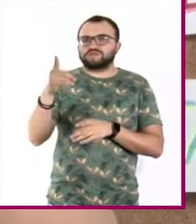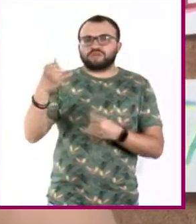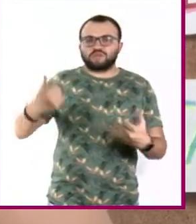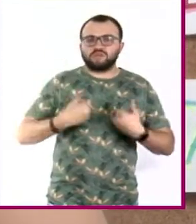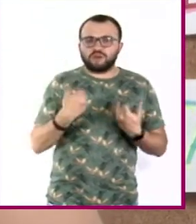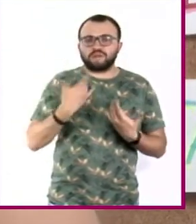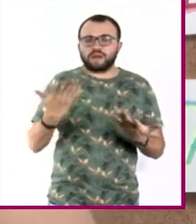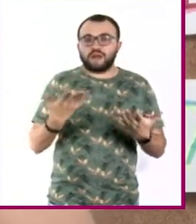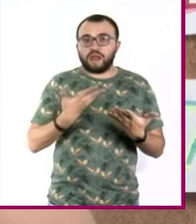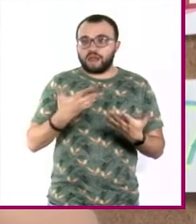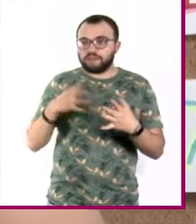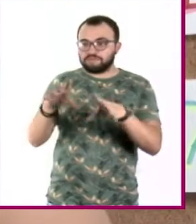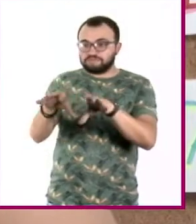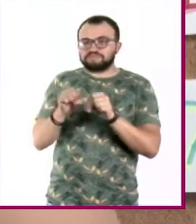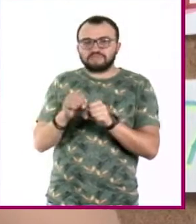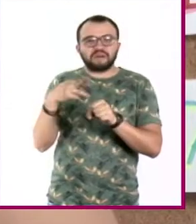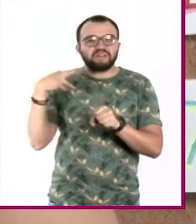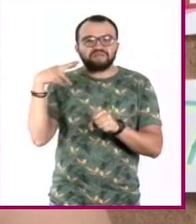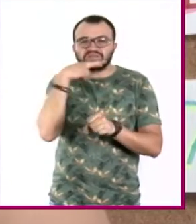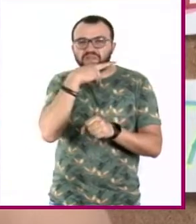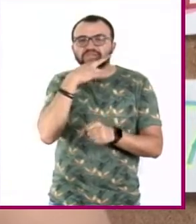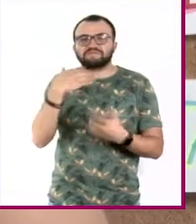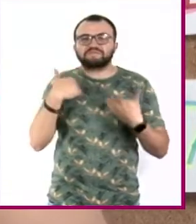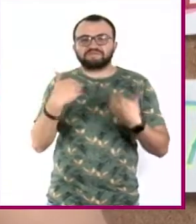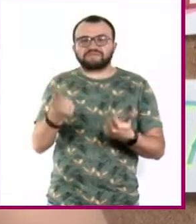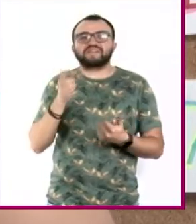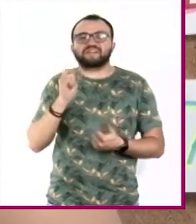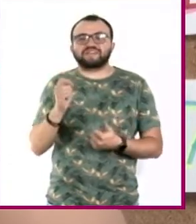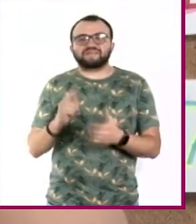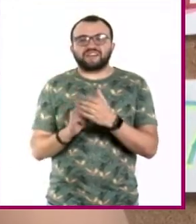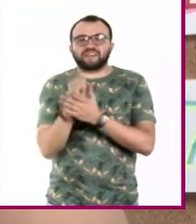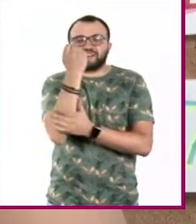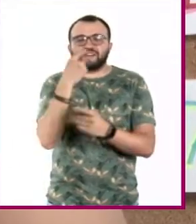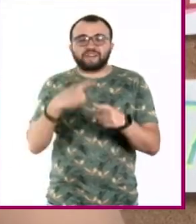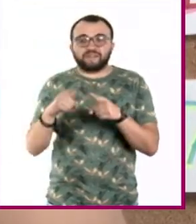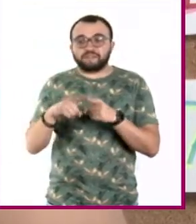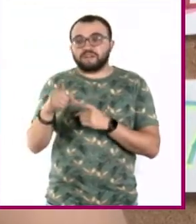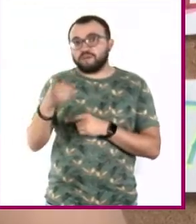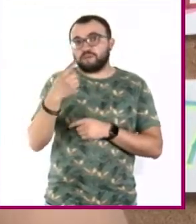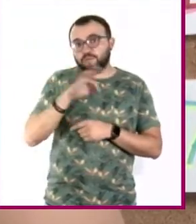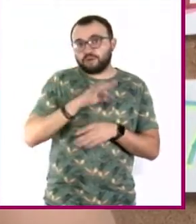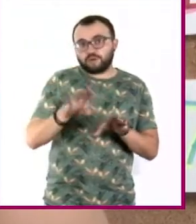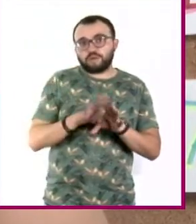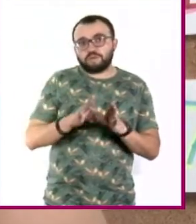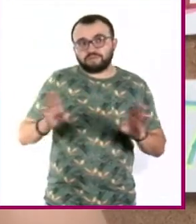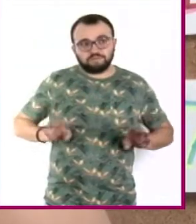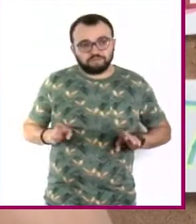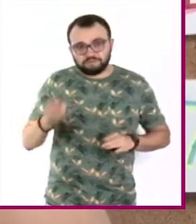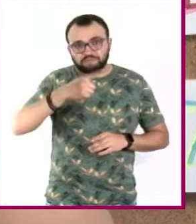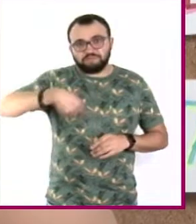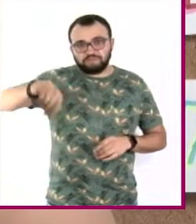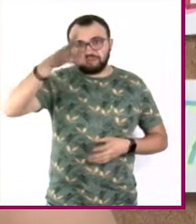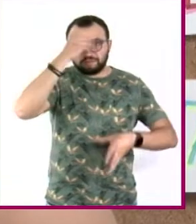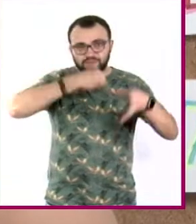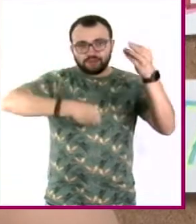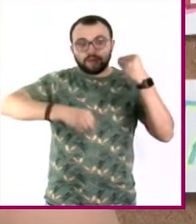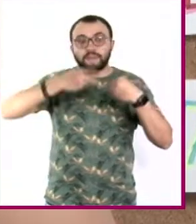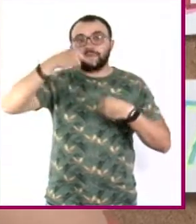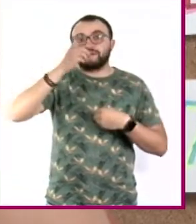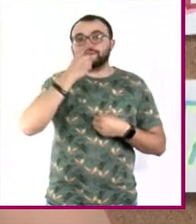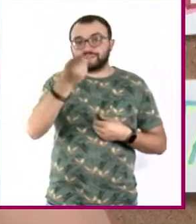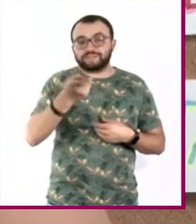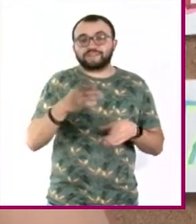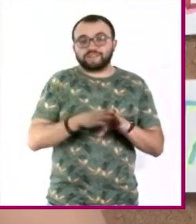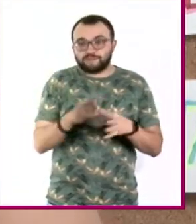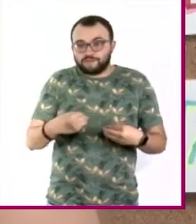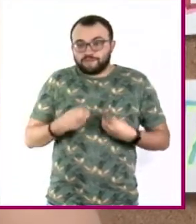cambios tecnológicos de manera muy rápida. Esto parece muy conveniente para nuestro aprendizaje. Sin embargo, teóricos afirman que el estilo de vida cambiante